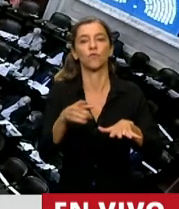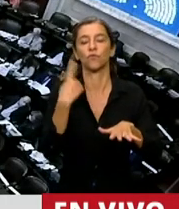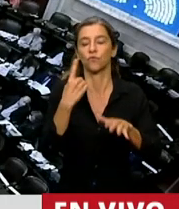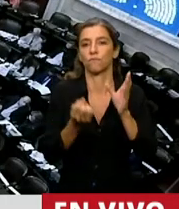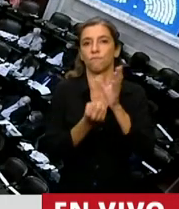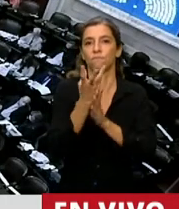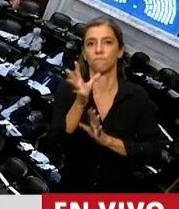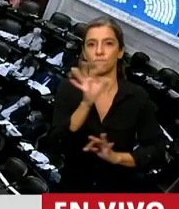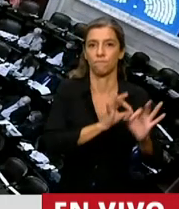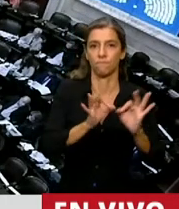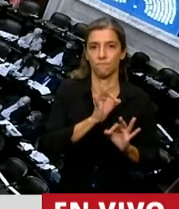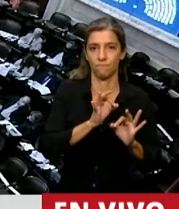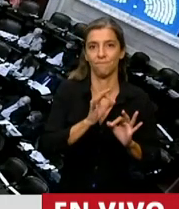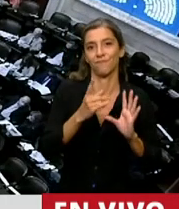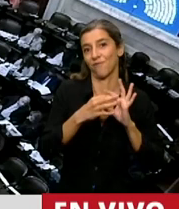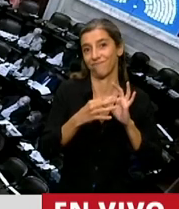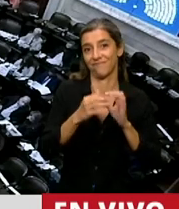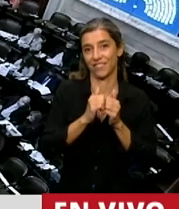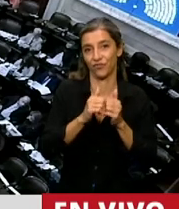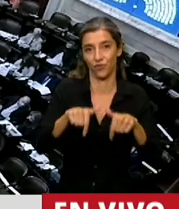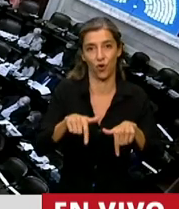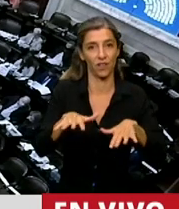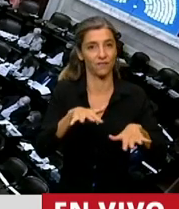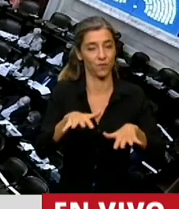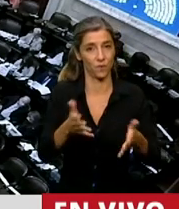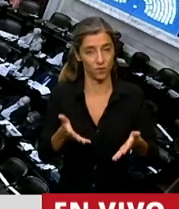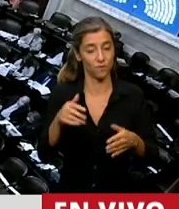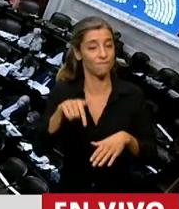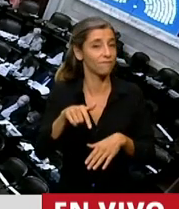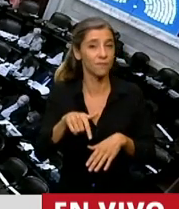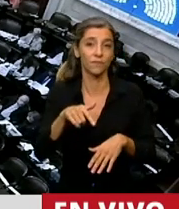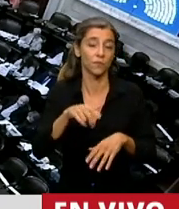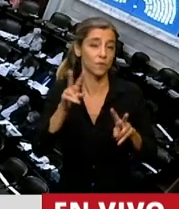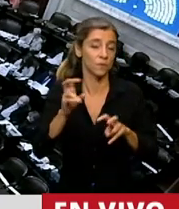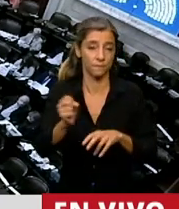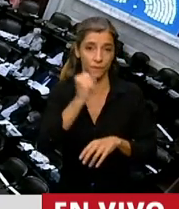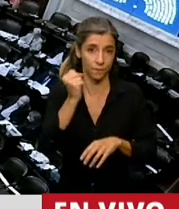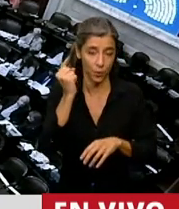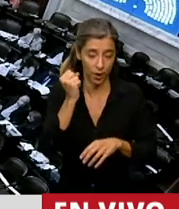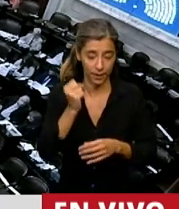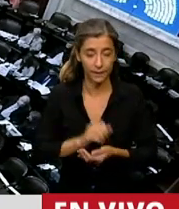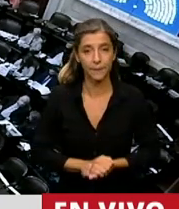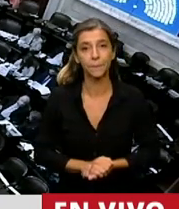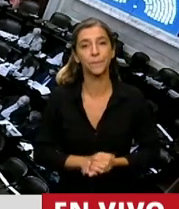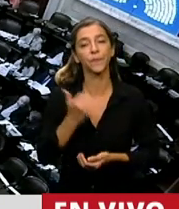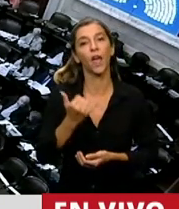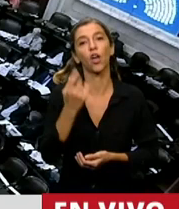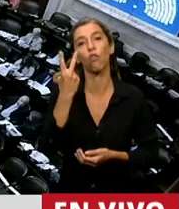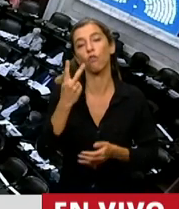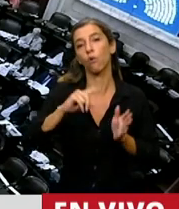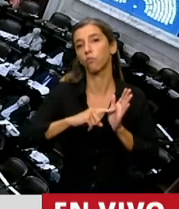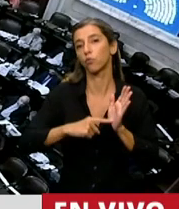mi criterio, en gran medida, la importancia del tema que estamos tratando. Hay dos elementos en el proyecto que son nodales. El primero tiene